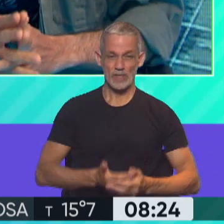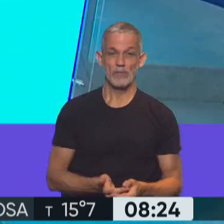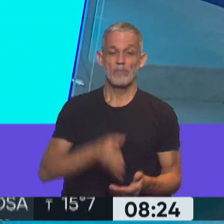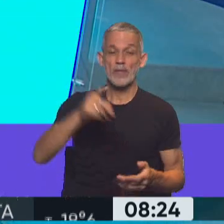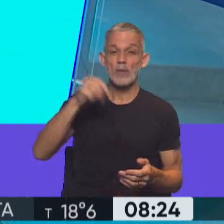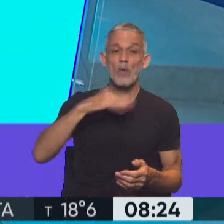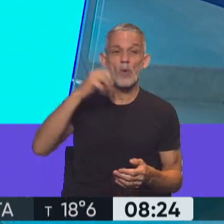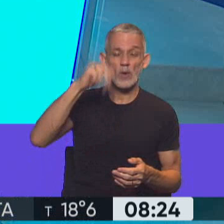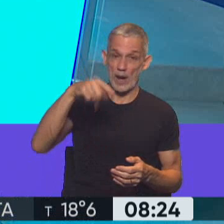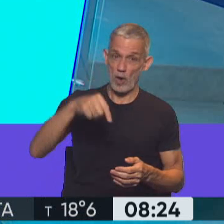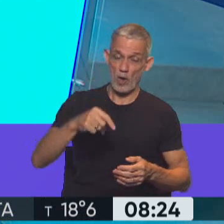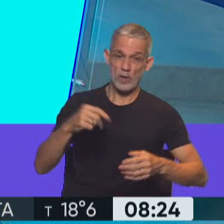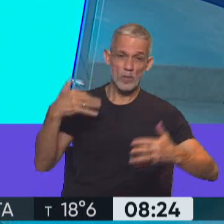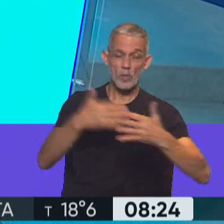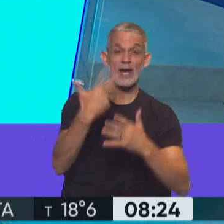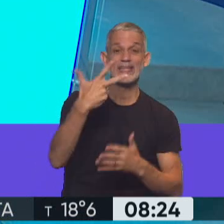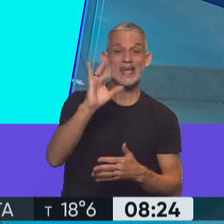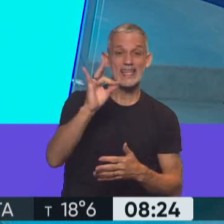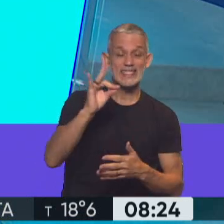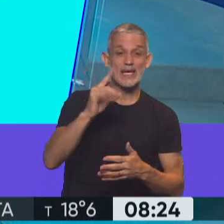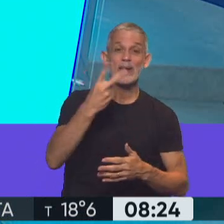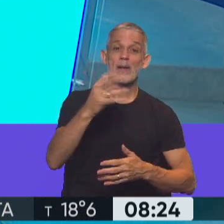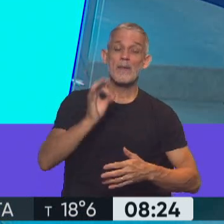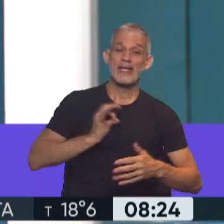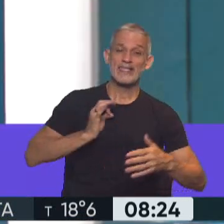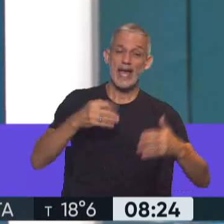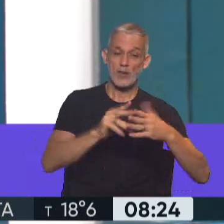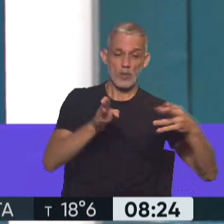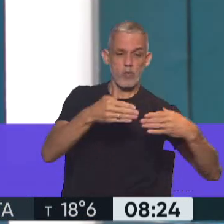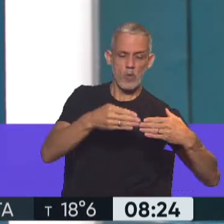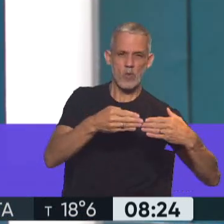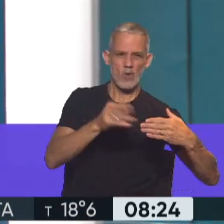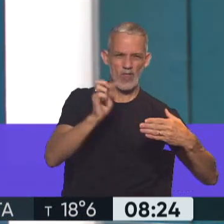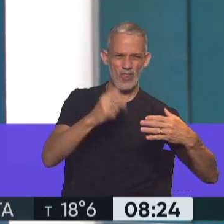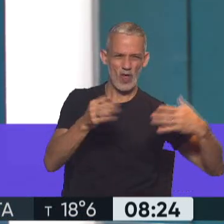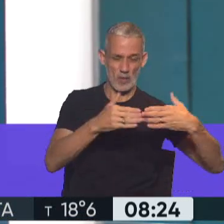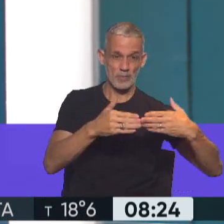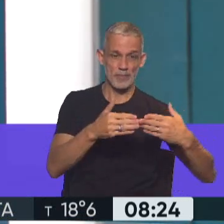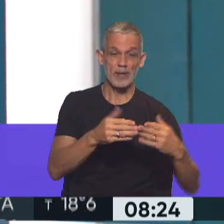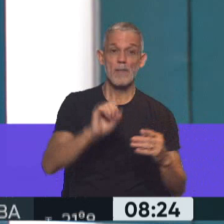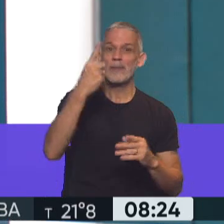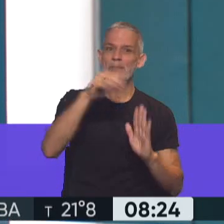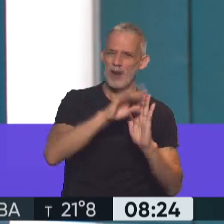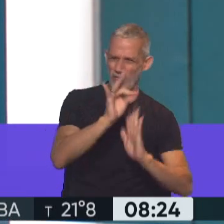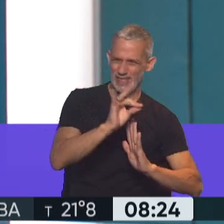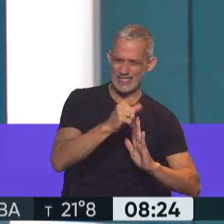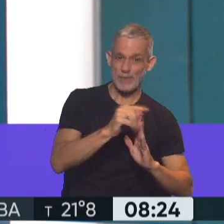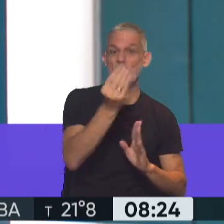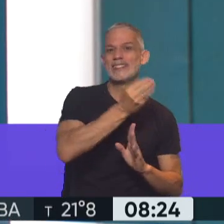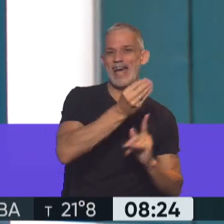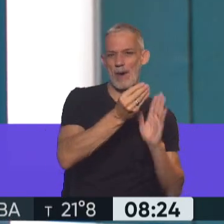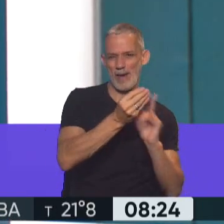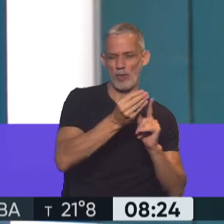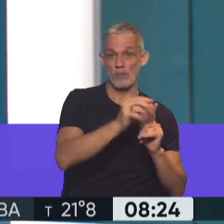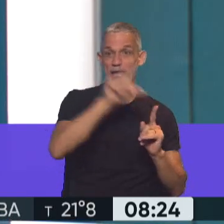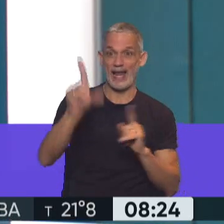Julián, hoy 3 de diciembre se cumplen 20 años del Corralito, en el sentido de que la medida salió el 1 de diciembre, pero fue sábado.